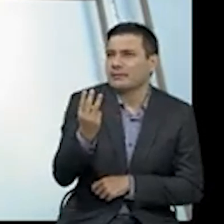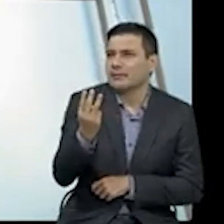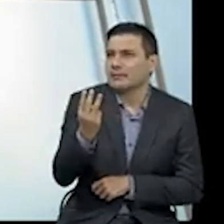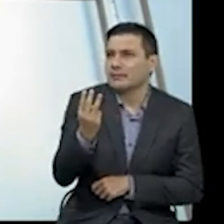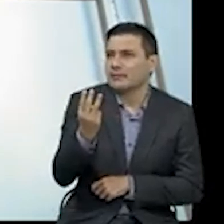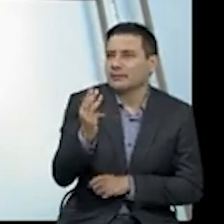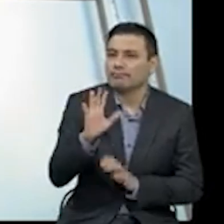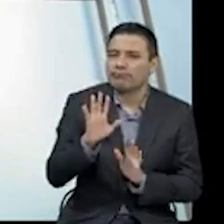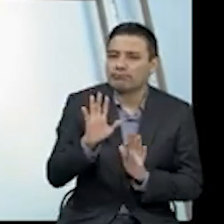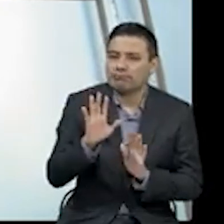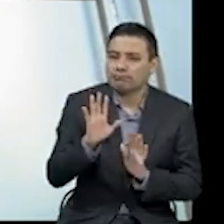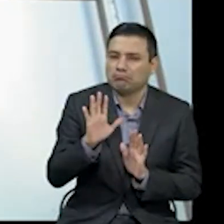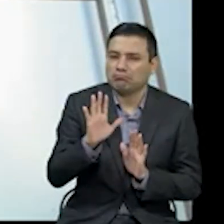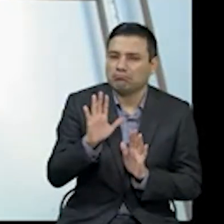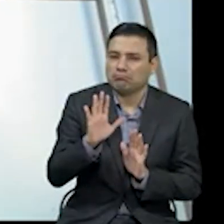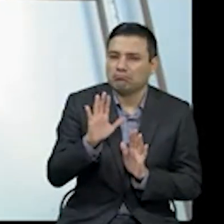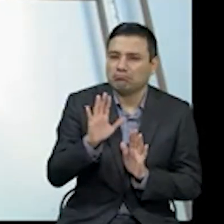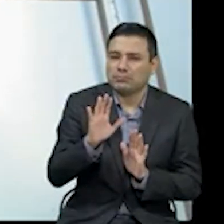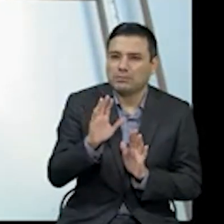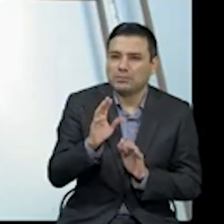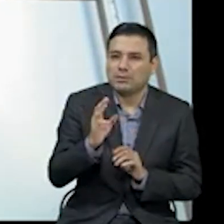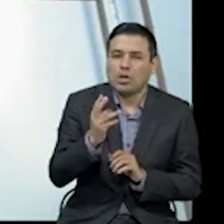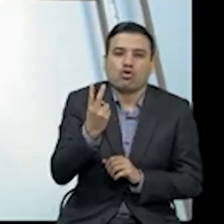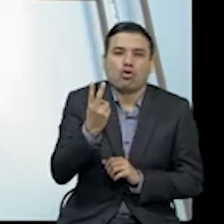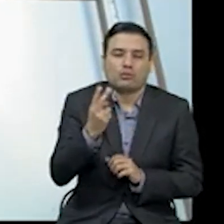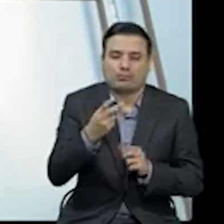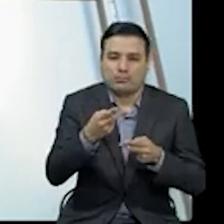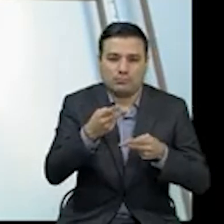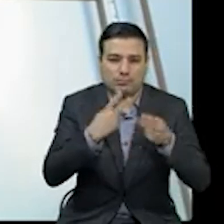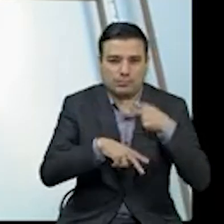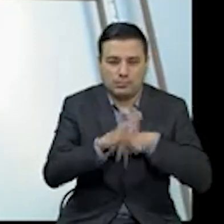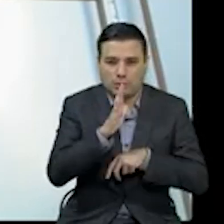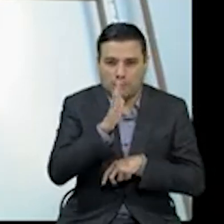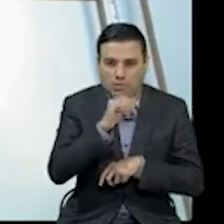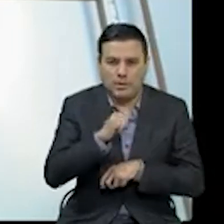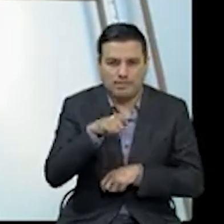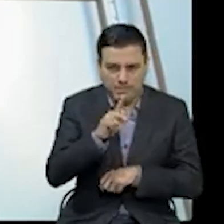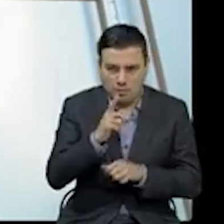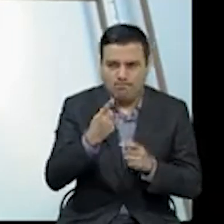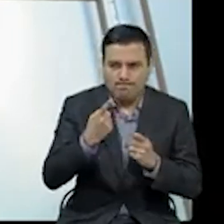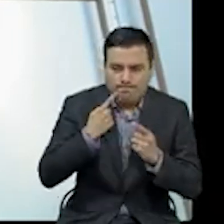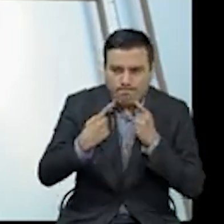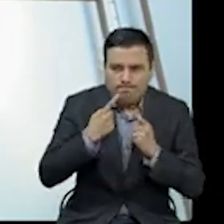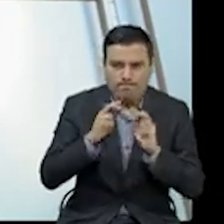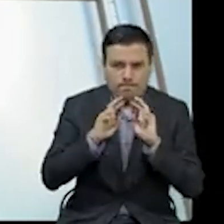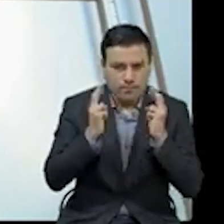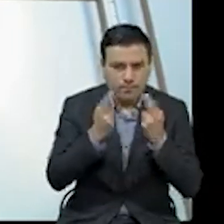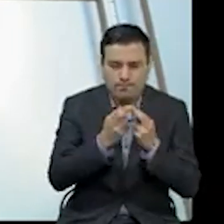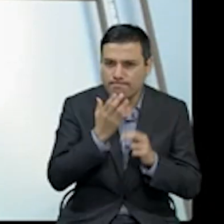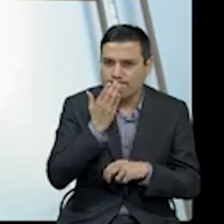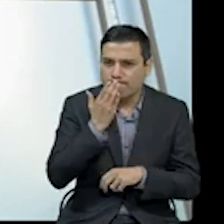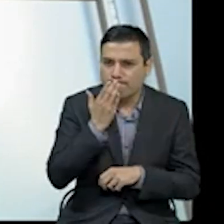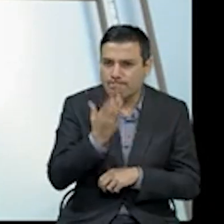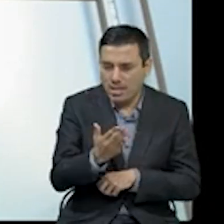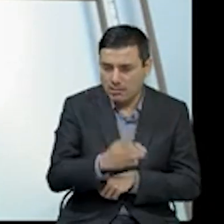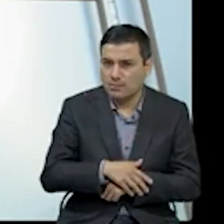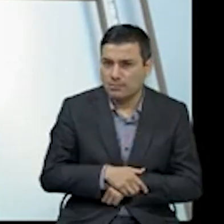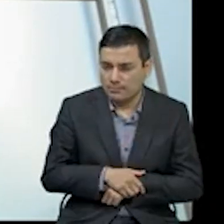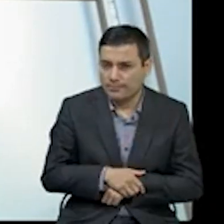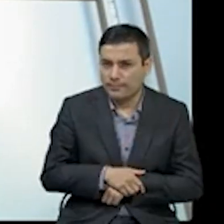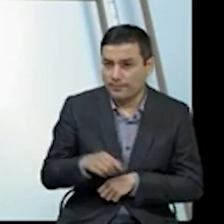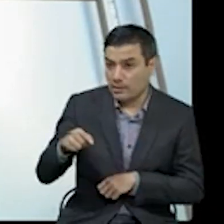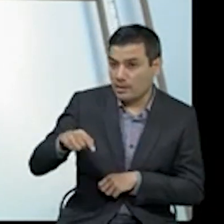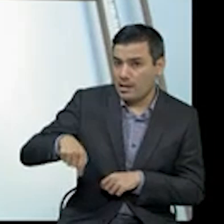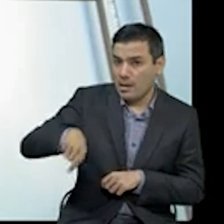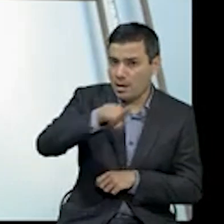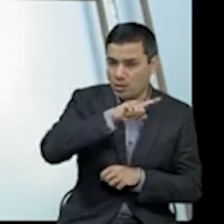no los calificaré, no pudieron estar presentes por agenda, pero fue una espléndida reunión donde los propios magistrados